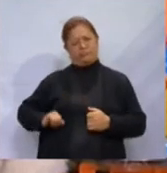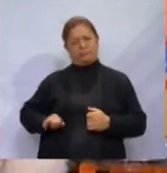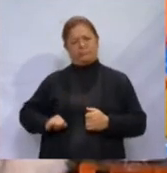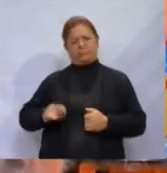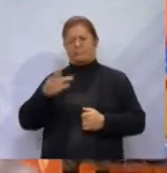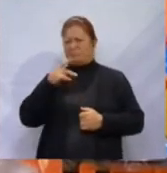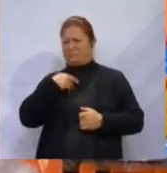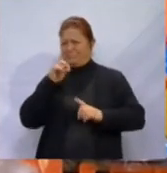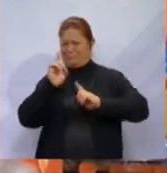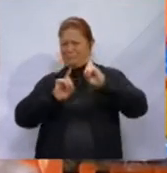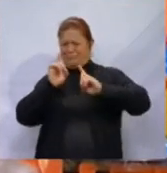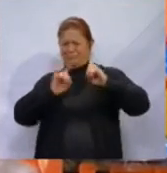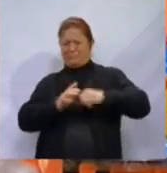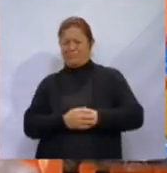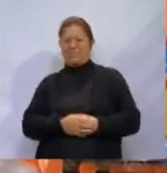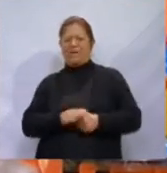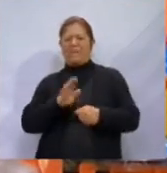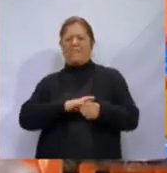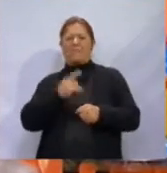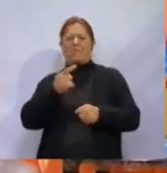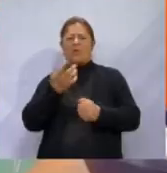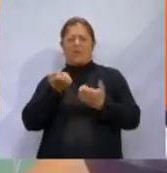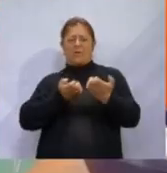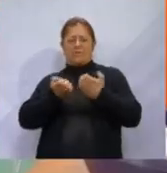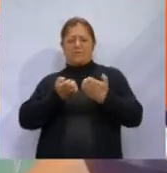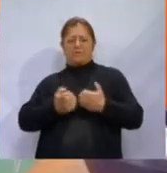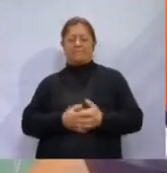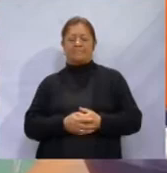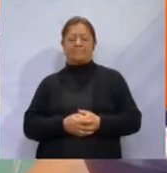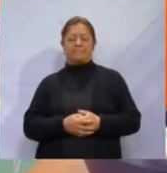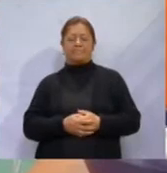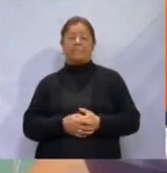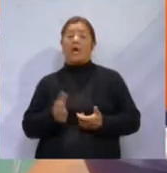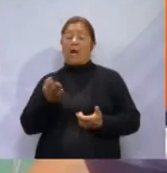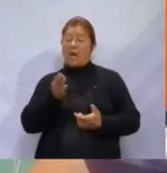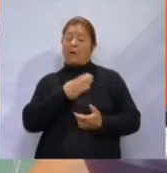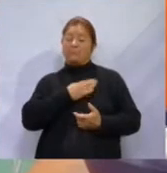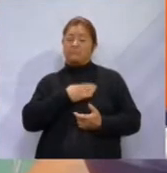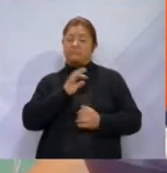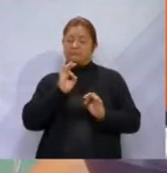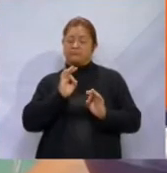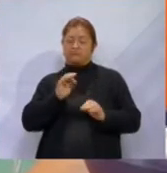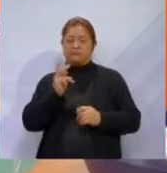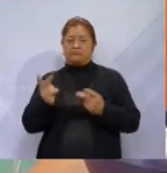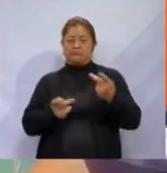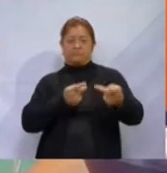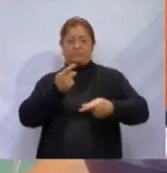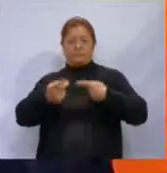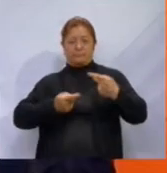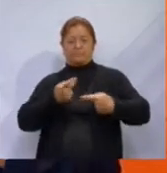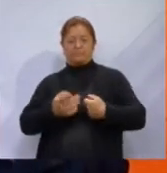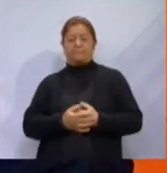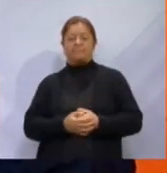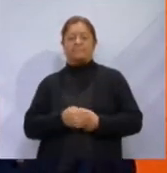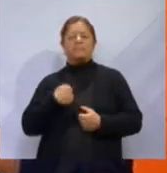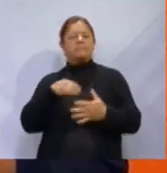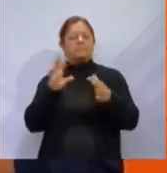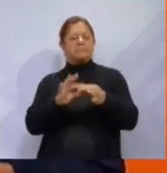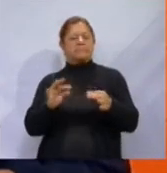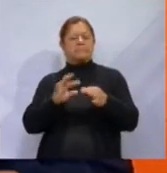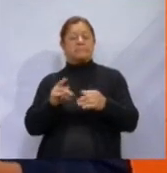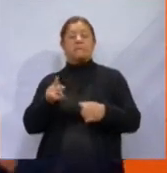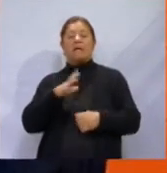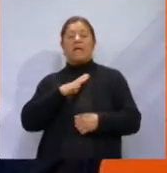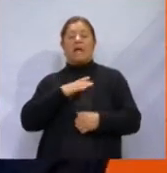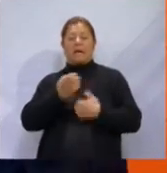tengo una duda. ¿Por qué se le llama gimnasia? Muy buena la pregunta. Te voy a explicar. Es una serie